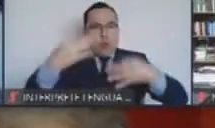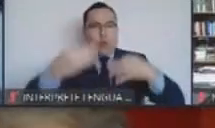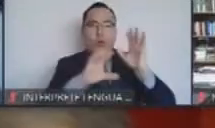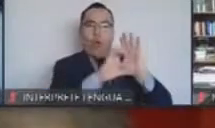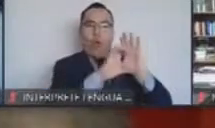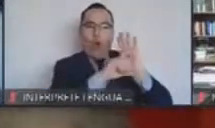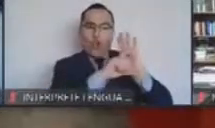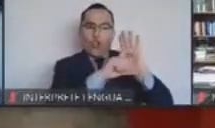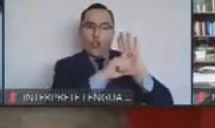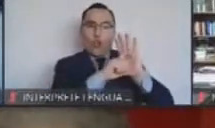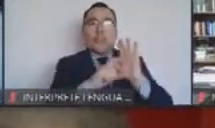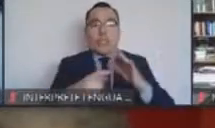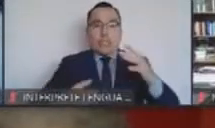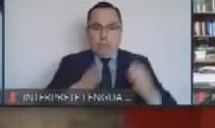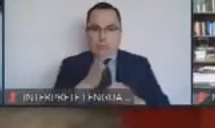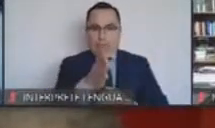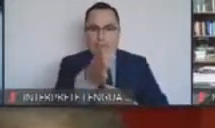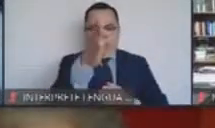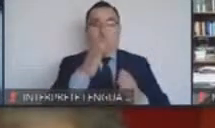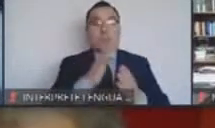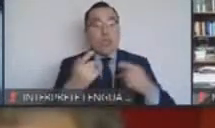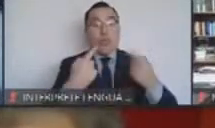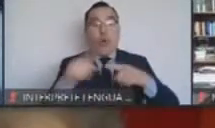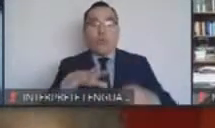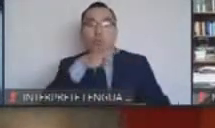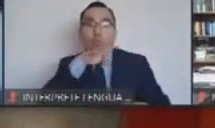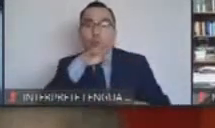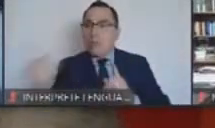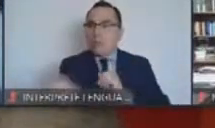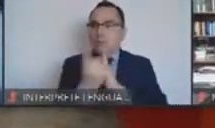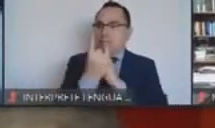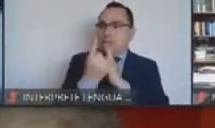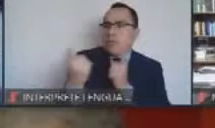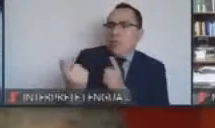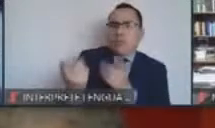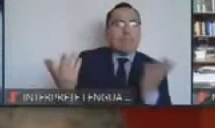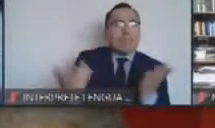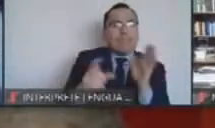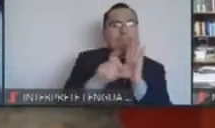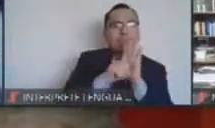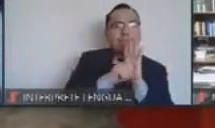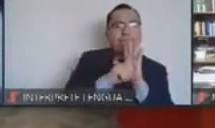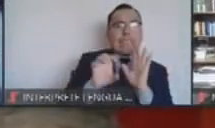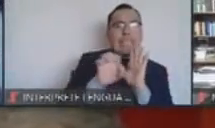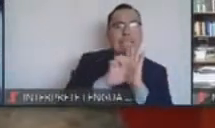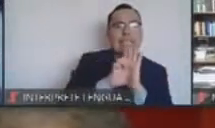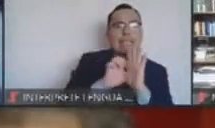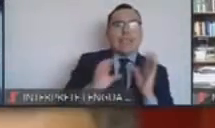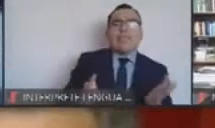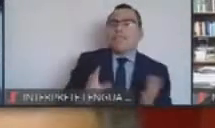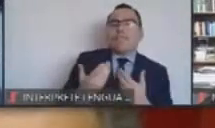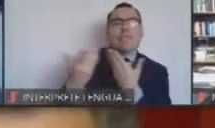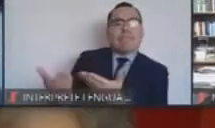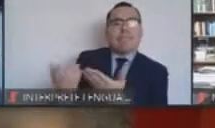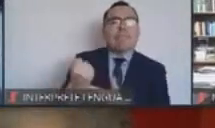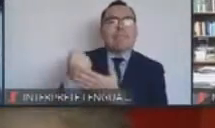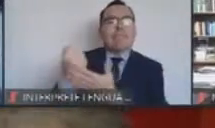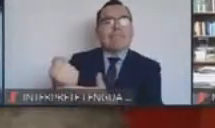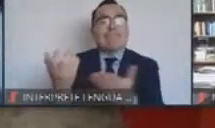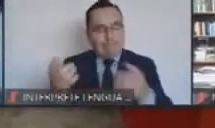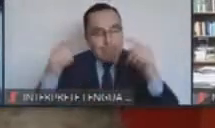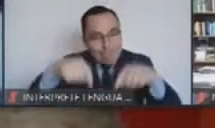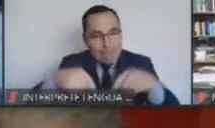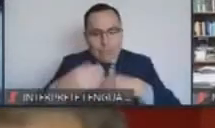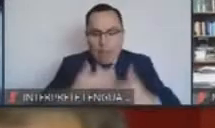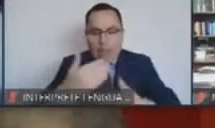conducta y la política de atención de usuarios, para evidenciar cuáles han sido los avances que hemos tenido y